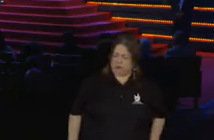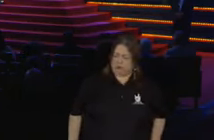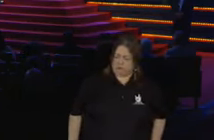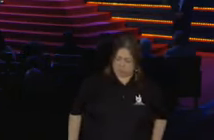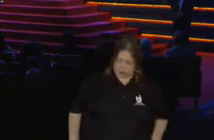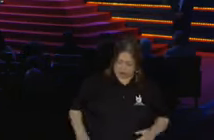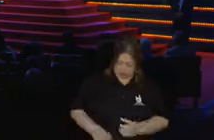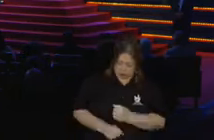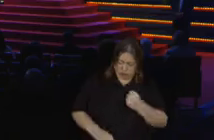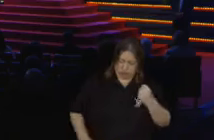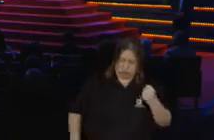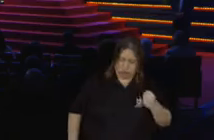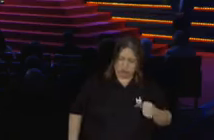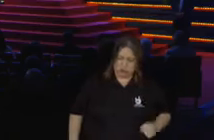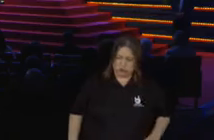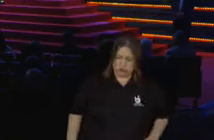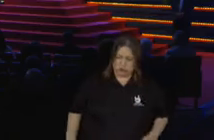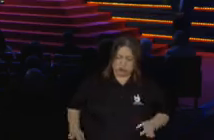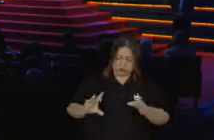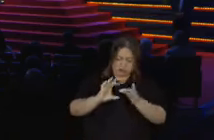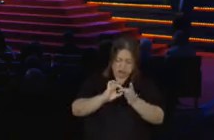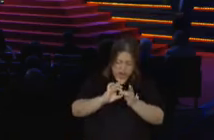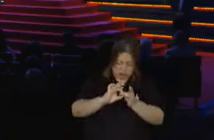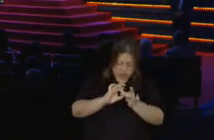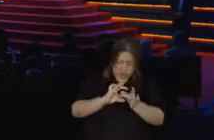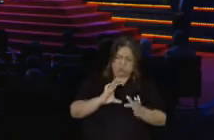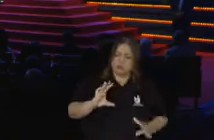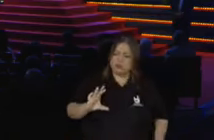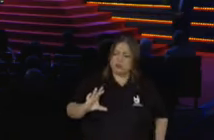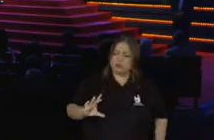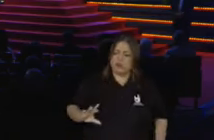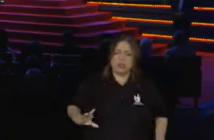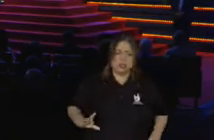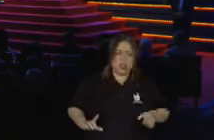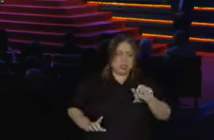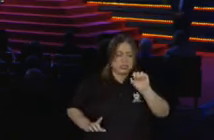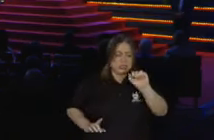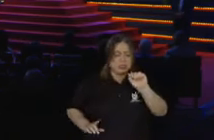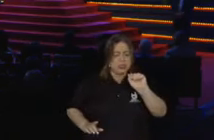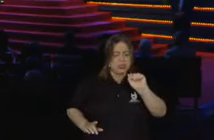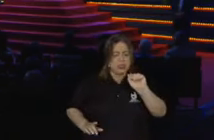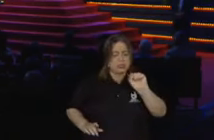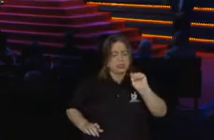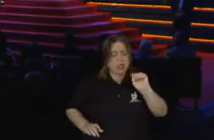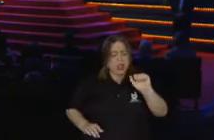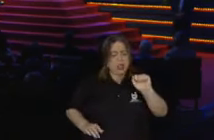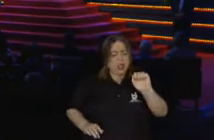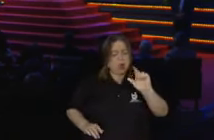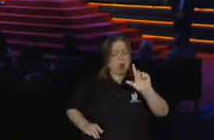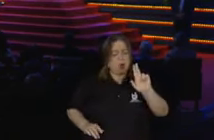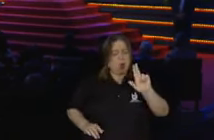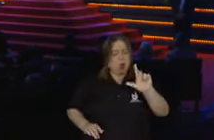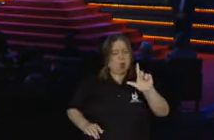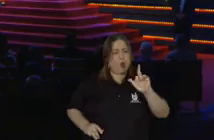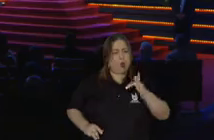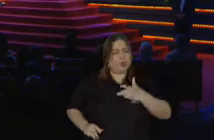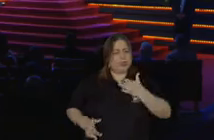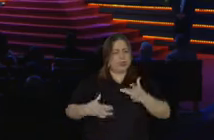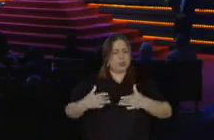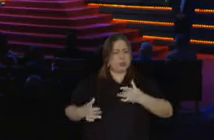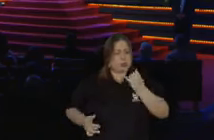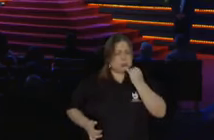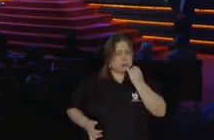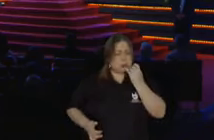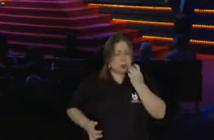todo el internet, la conexión. Se endemonió. Y a partir de ahí, ¿qué hizo? Lo quiso matar, perseguir para